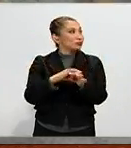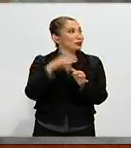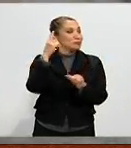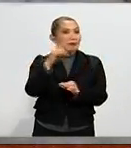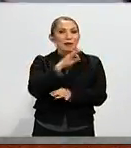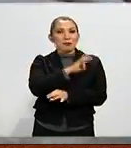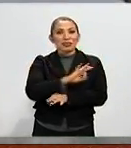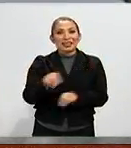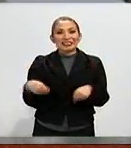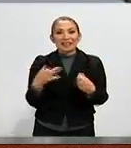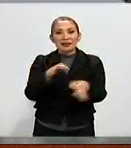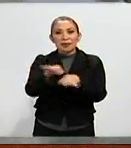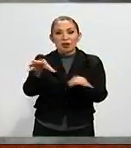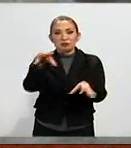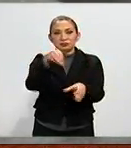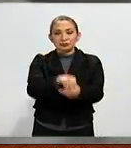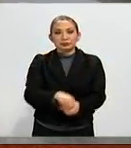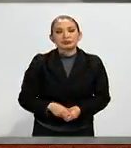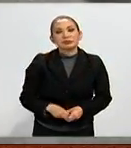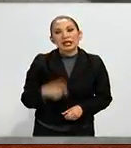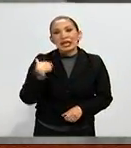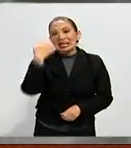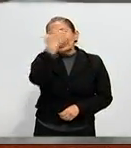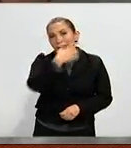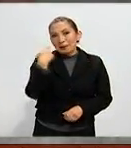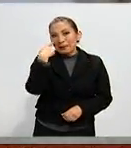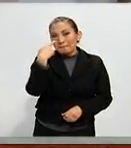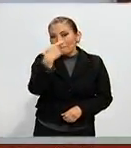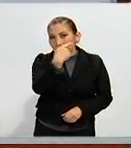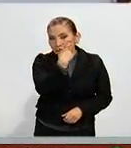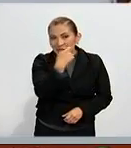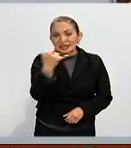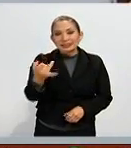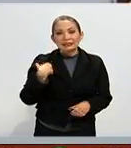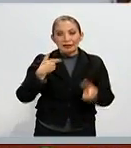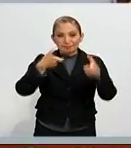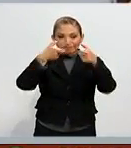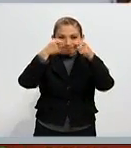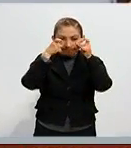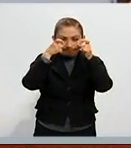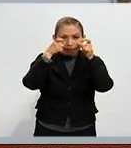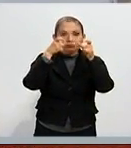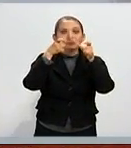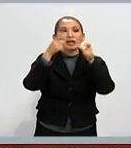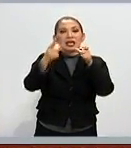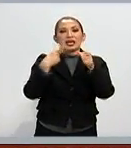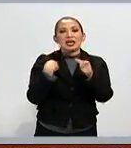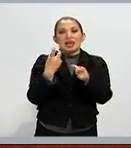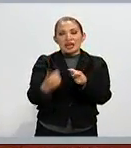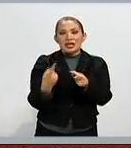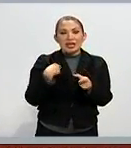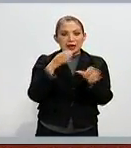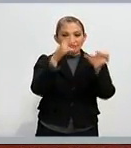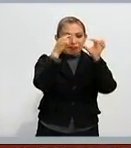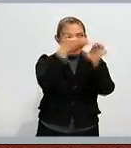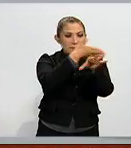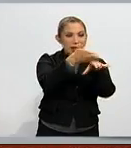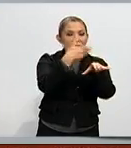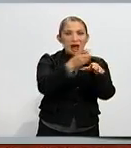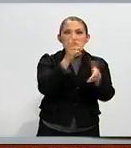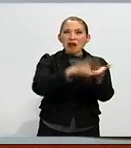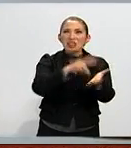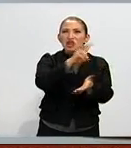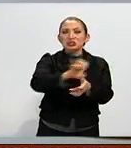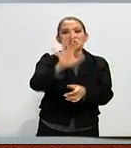poder otorgar el trabajo completo. Bueno, el examen de la vista, el armazón y un par de micas graduadas blancas tiene un costo